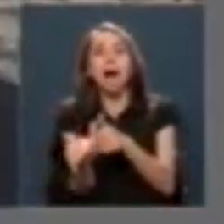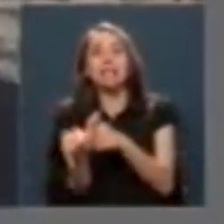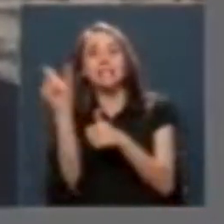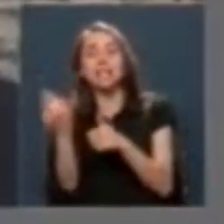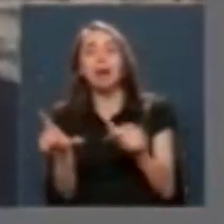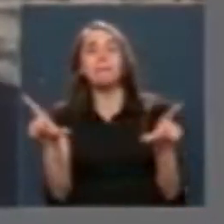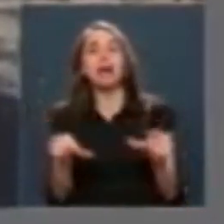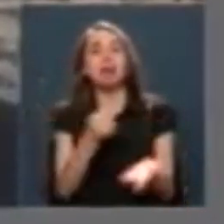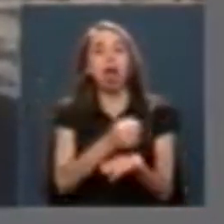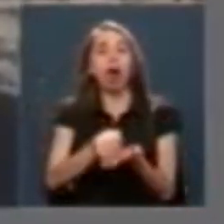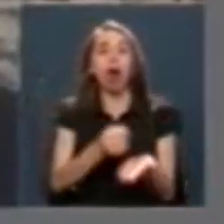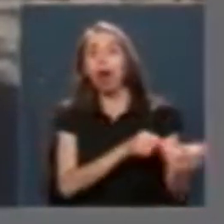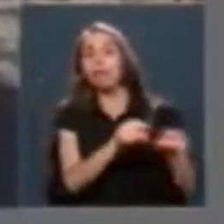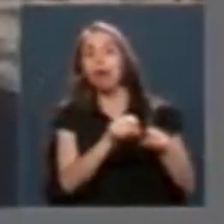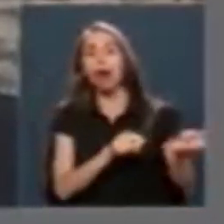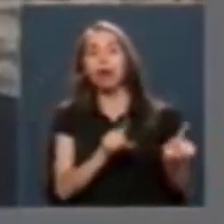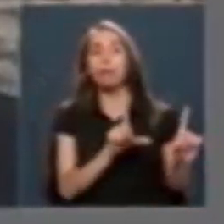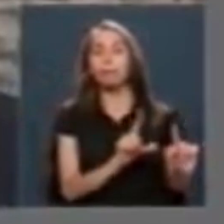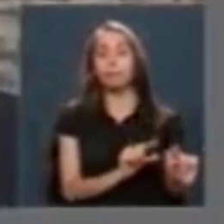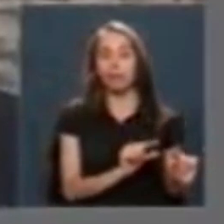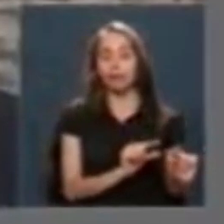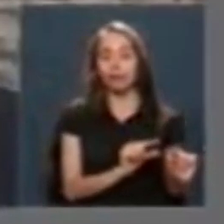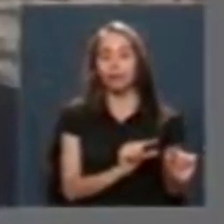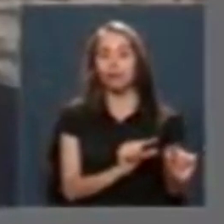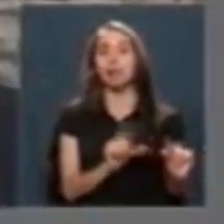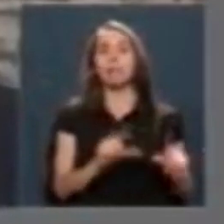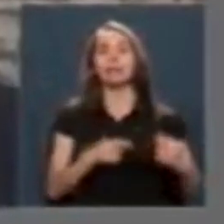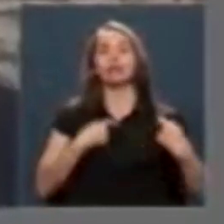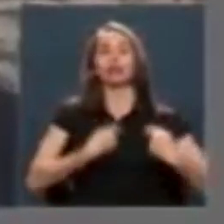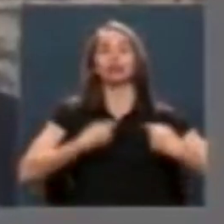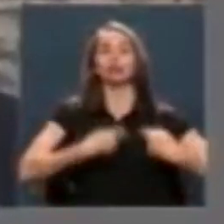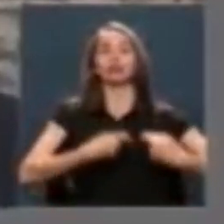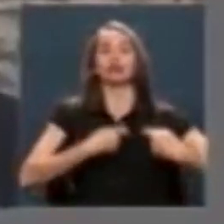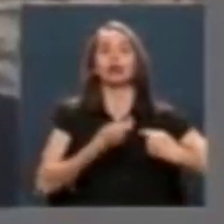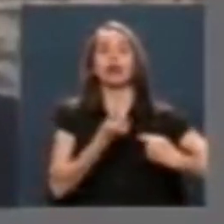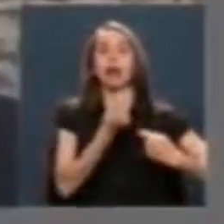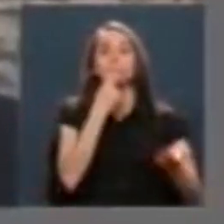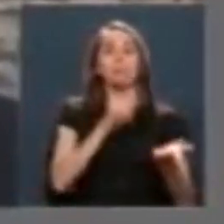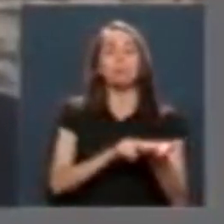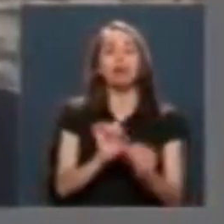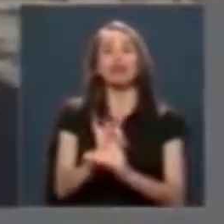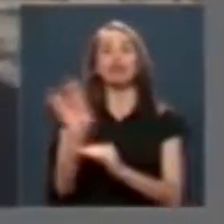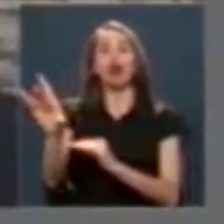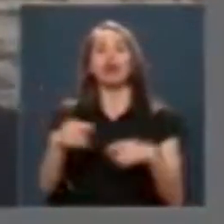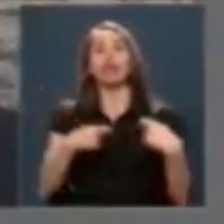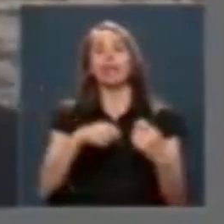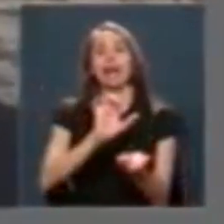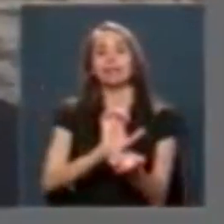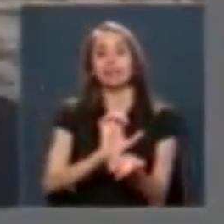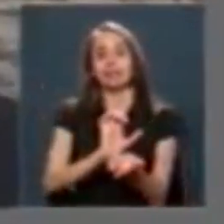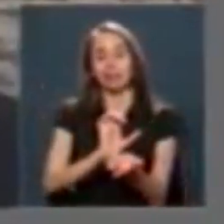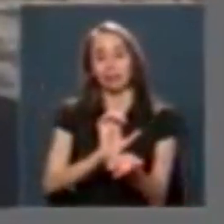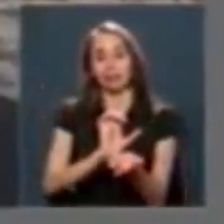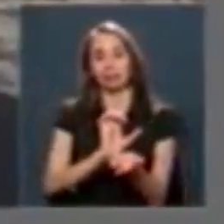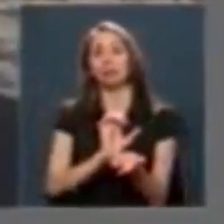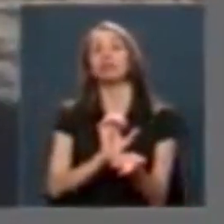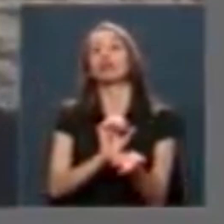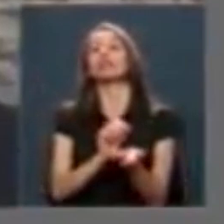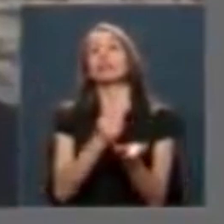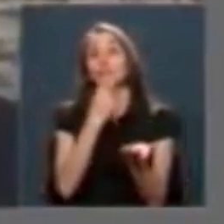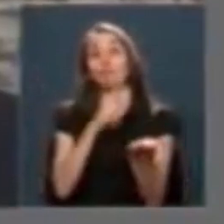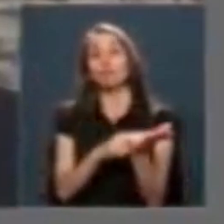menos burocrática, además de bajar considerablemente el gasto fiscal en envíos de